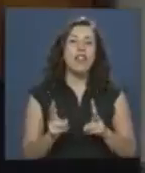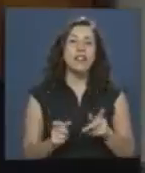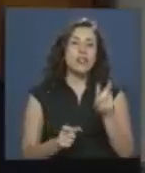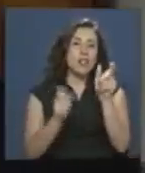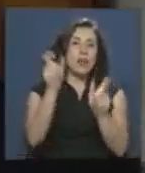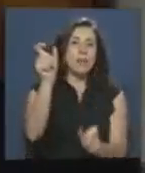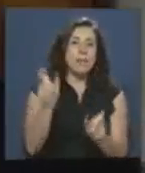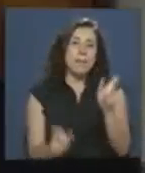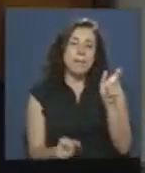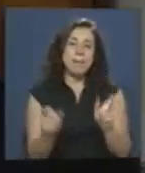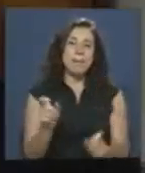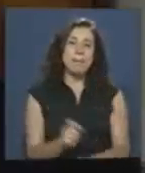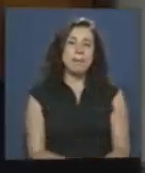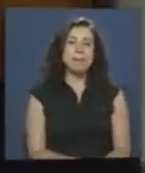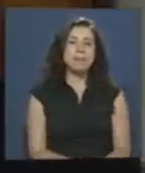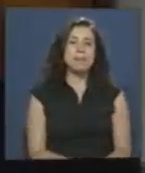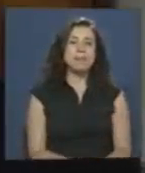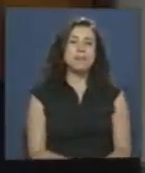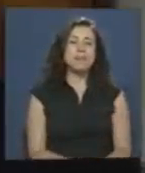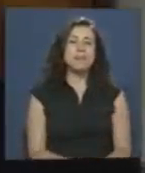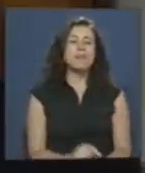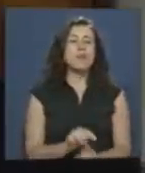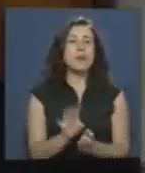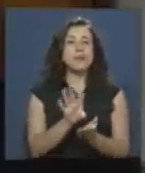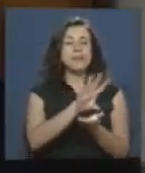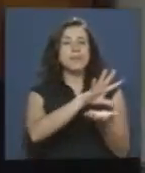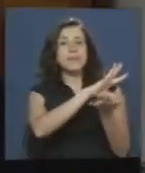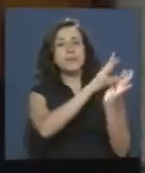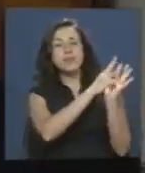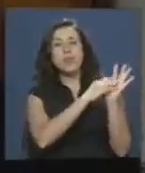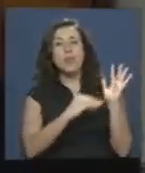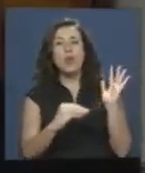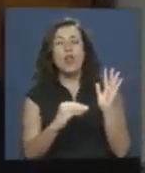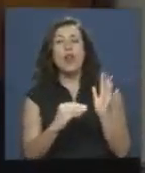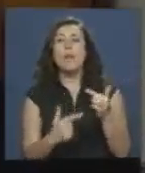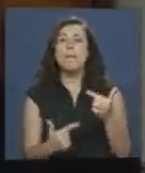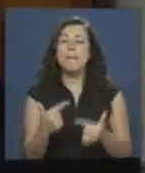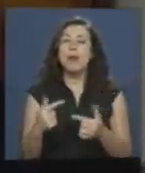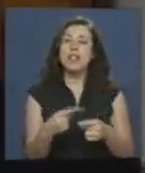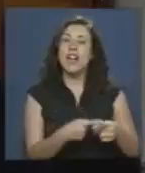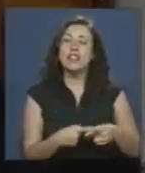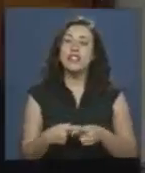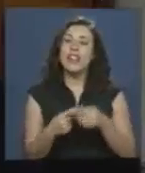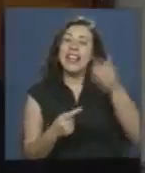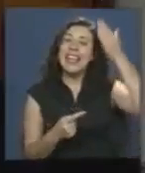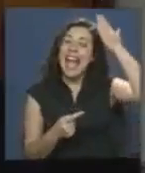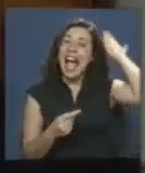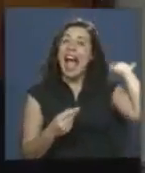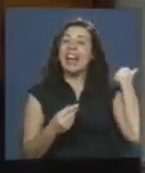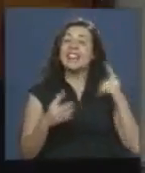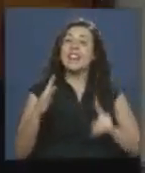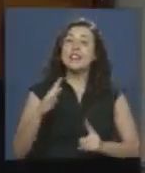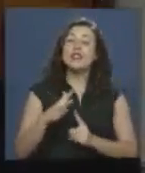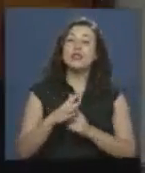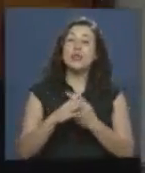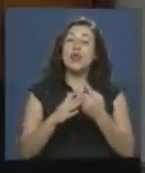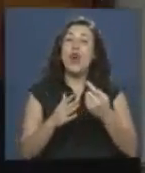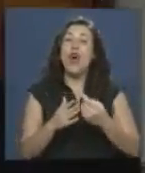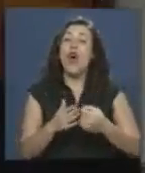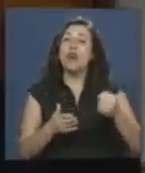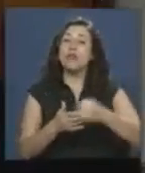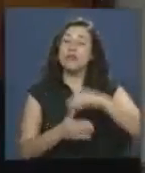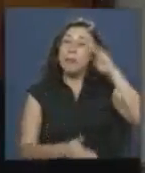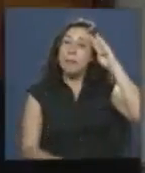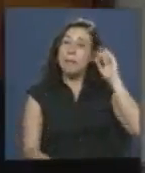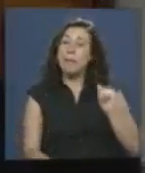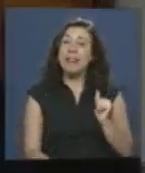personas. El modelo político, social y económico definido en la dictadura de donde nace esta Constitución sigue